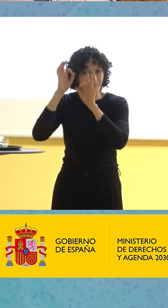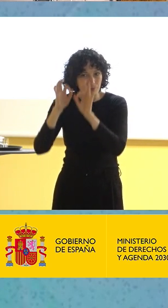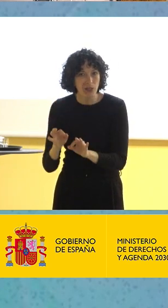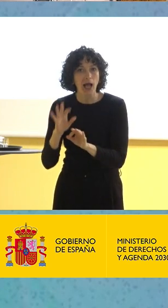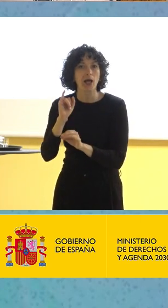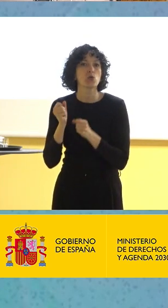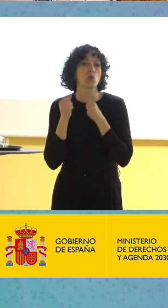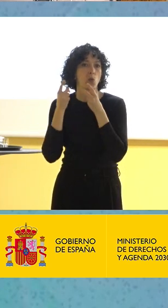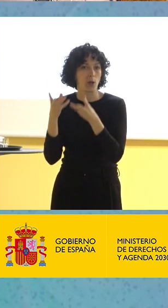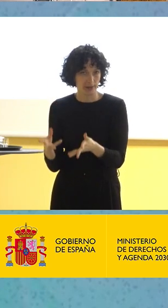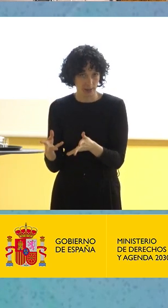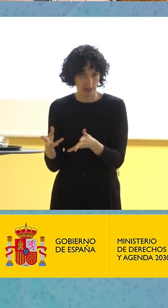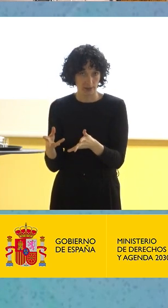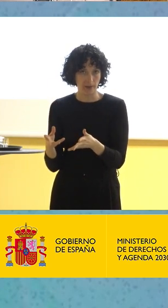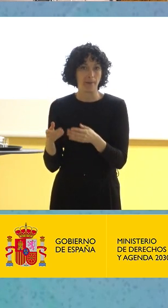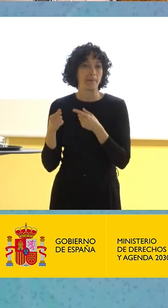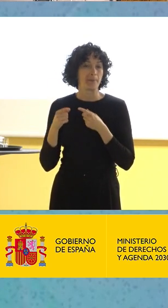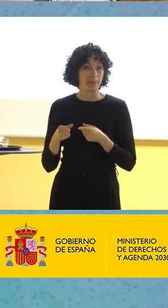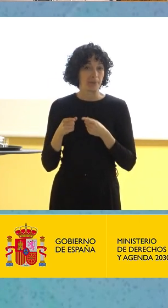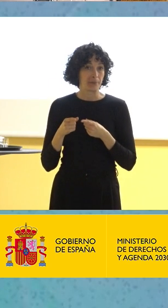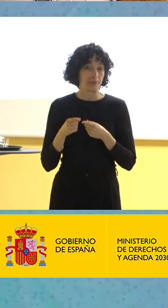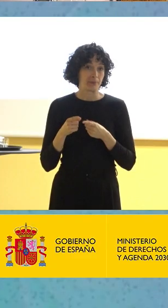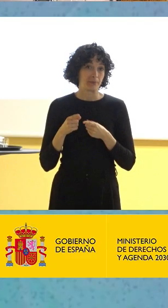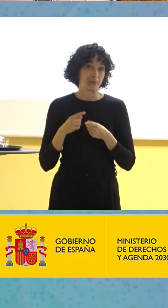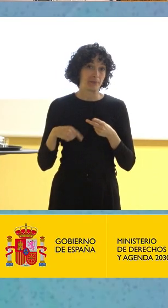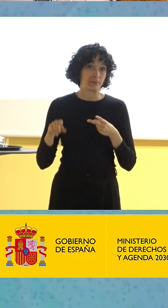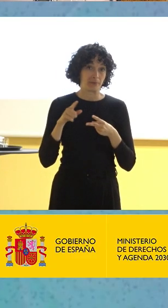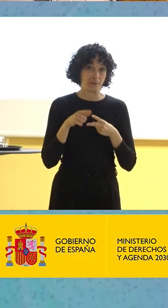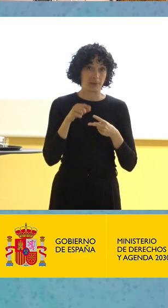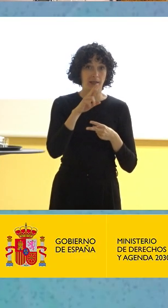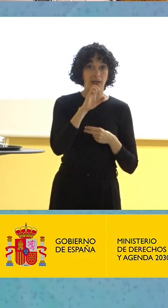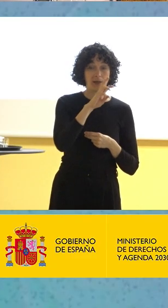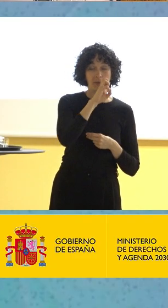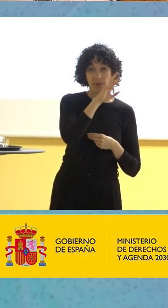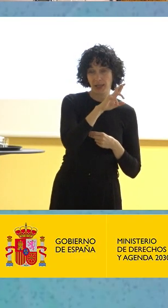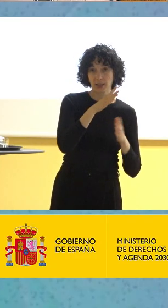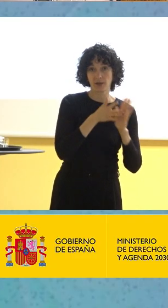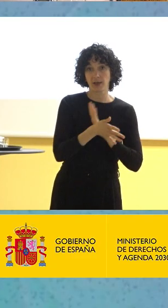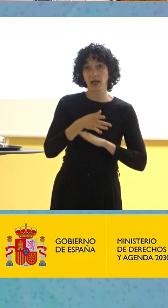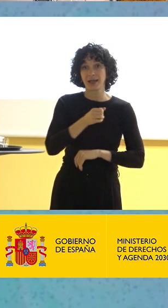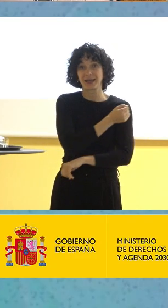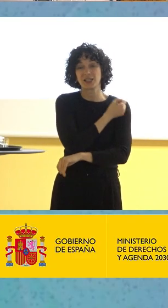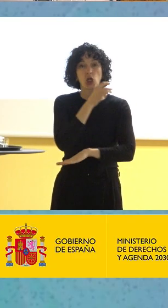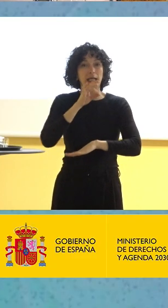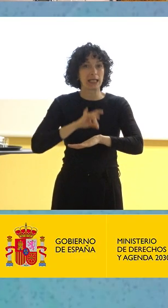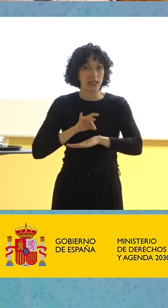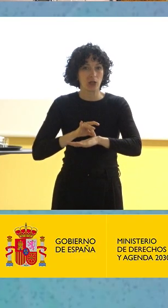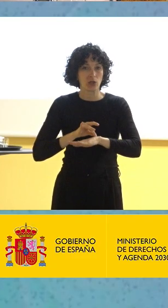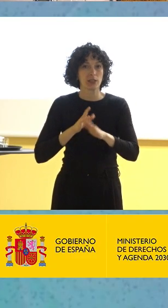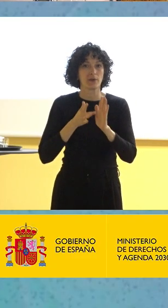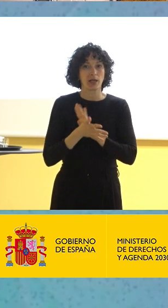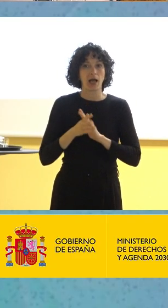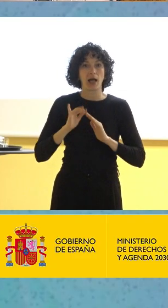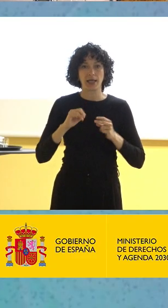midiendo, y el REPER es el registro clínico, es decir, donde aparecen pues tanto el